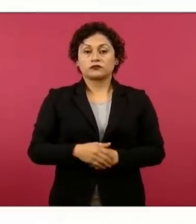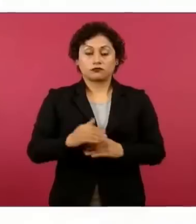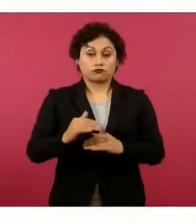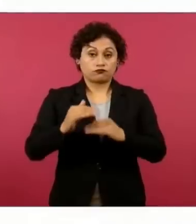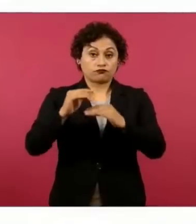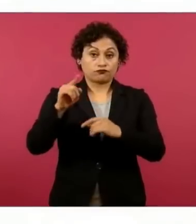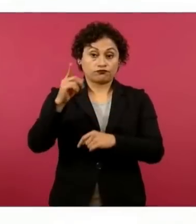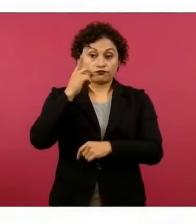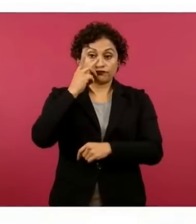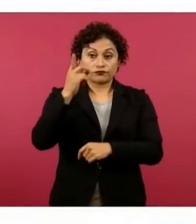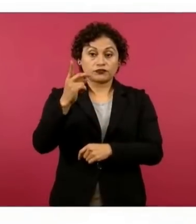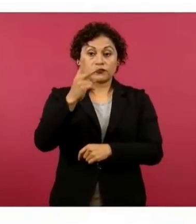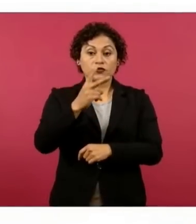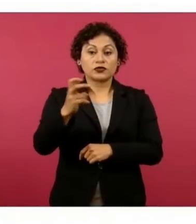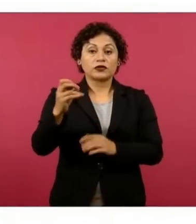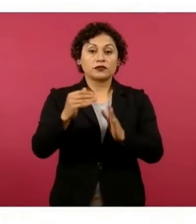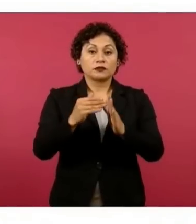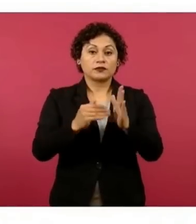dólares,